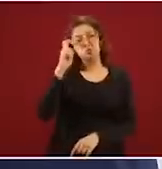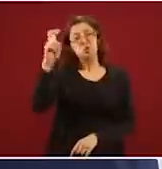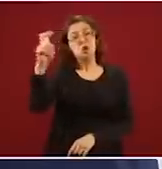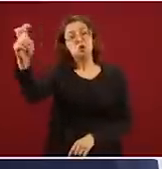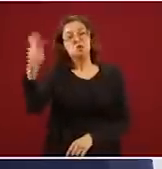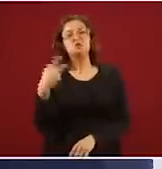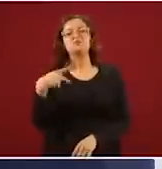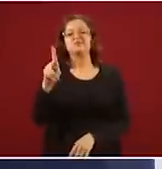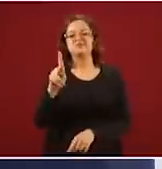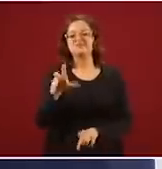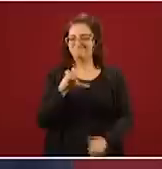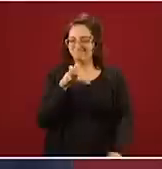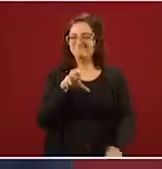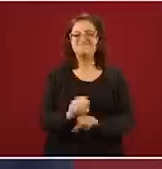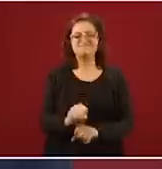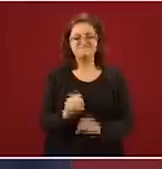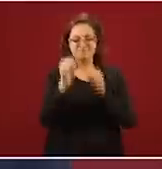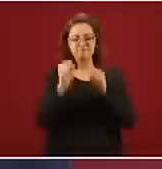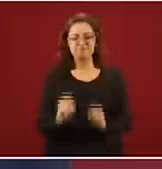pero se va a conseguir.